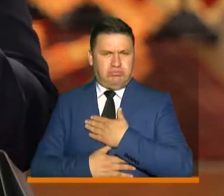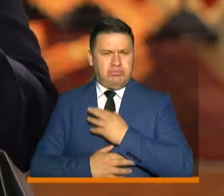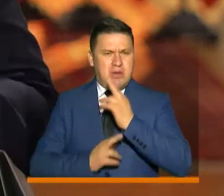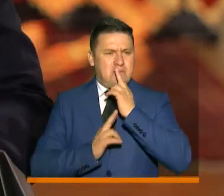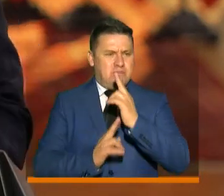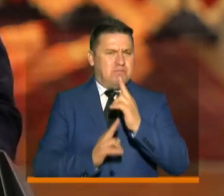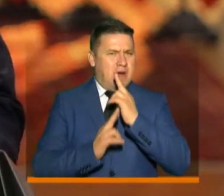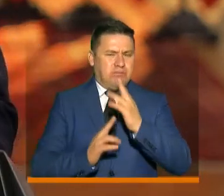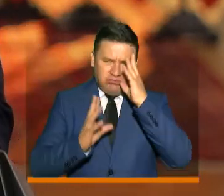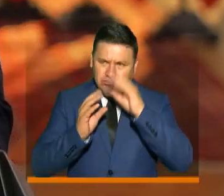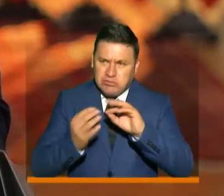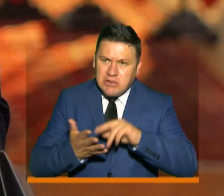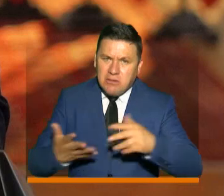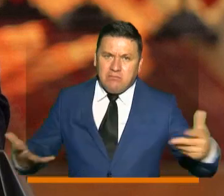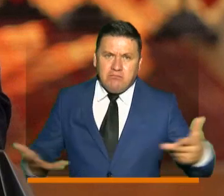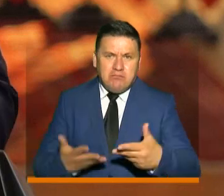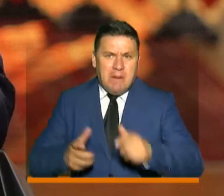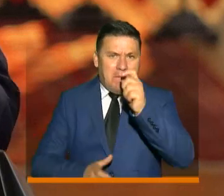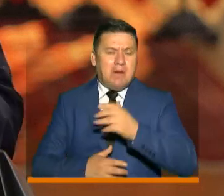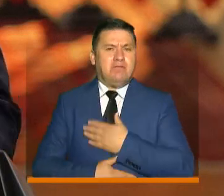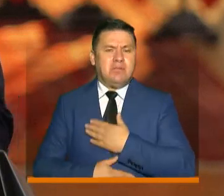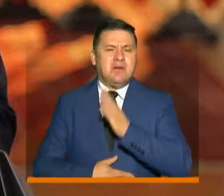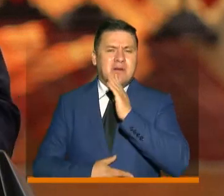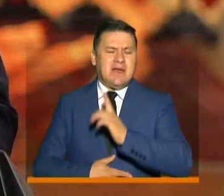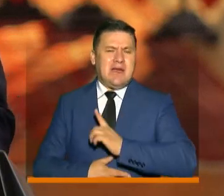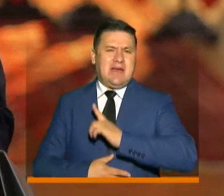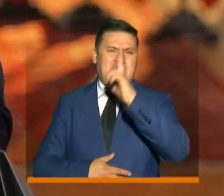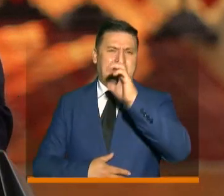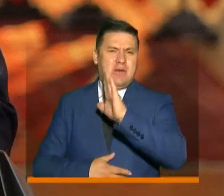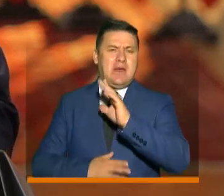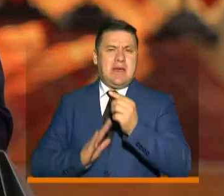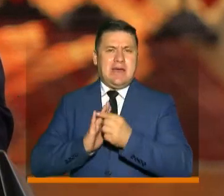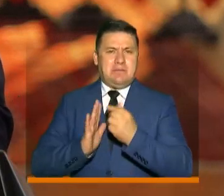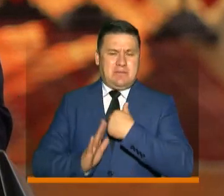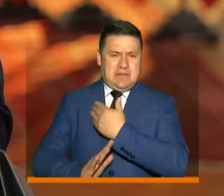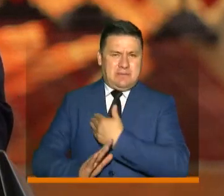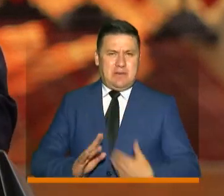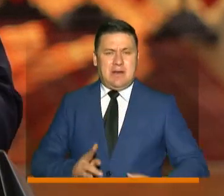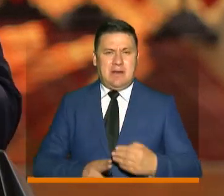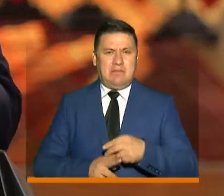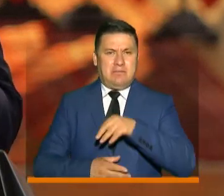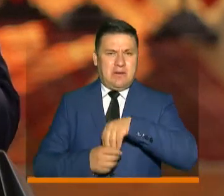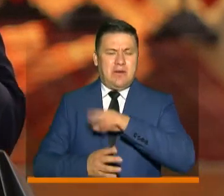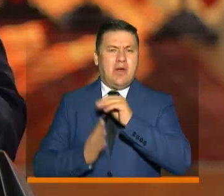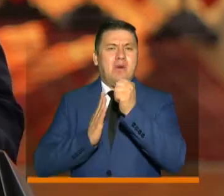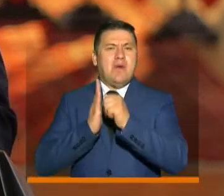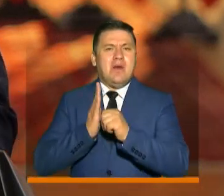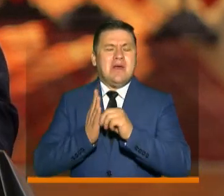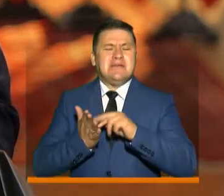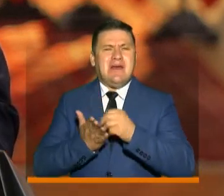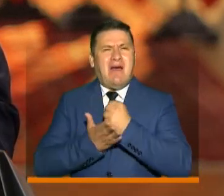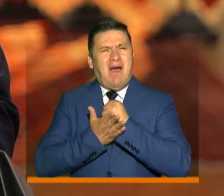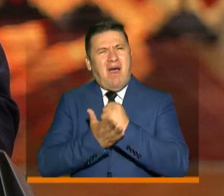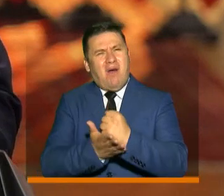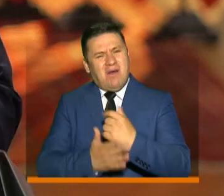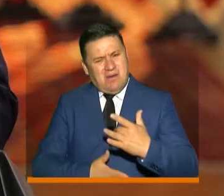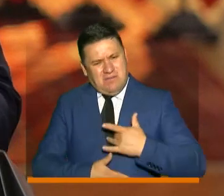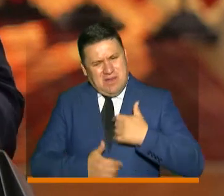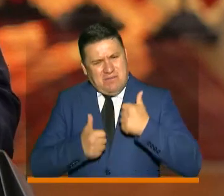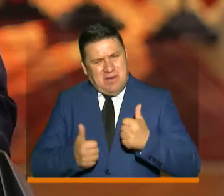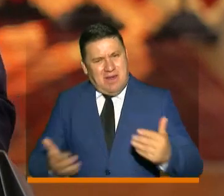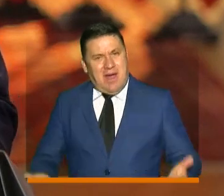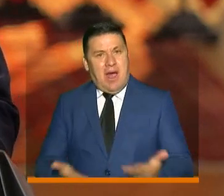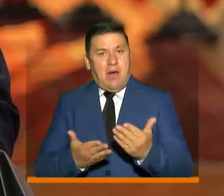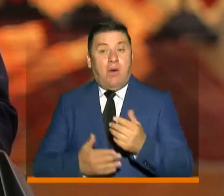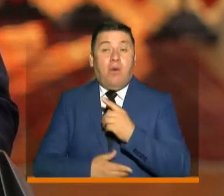respondido con solidaridad bajo el liderazgo de la primera dama de la nación el programa ayudar nos hace bien ha